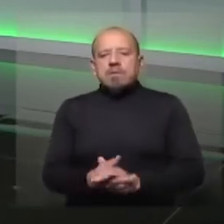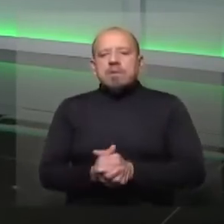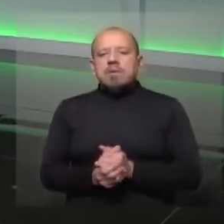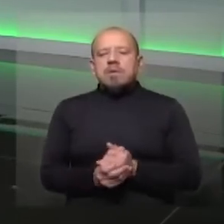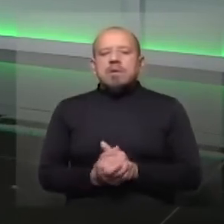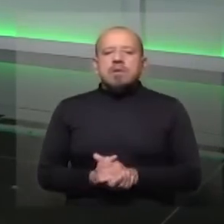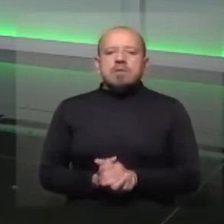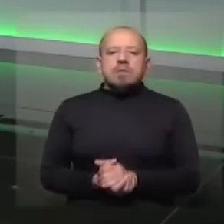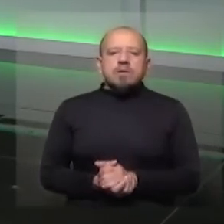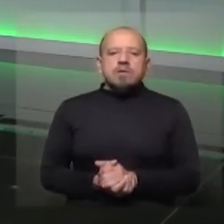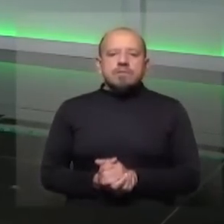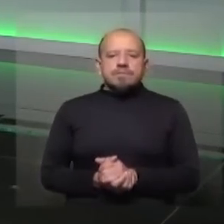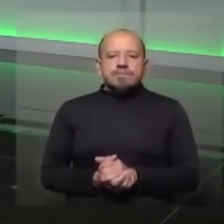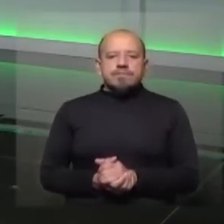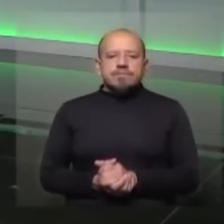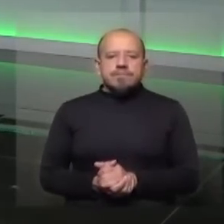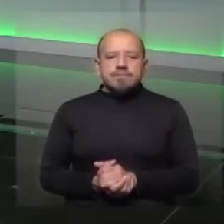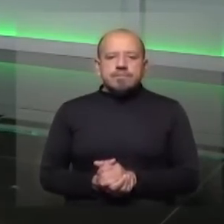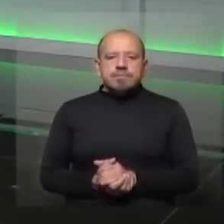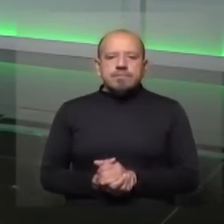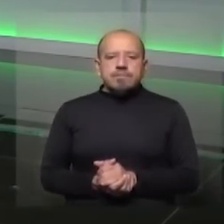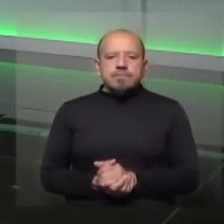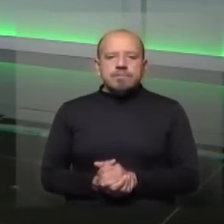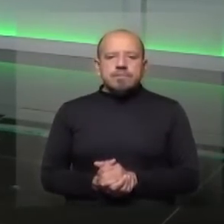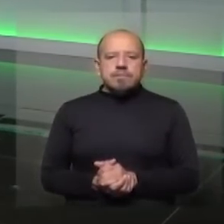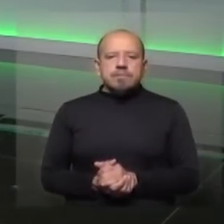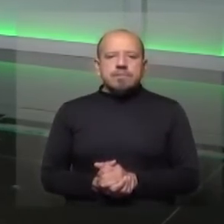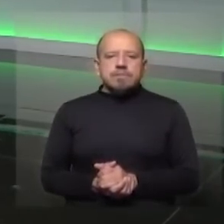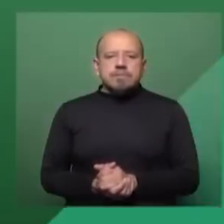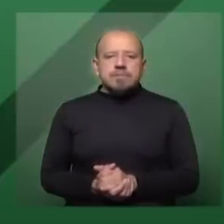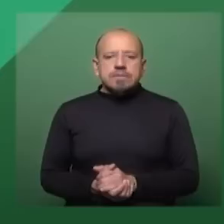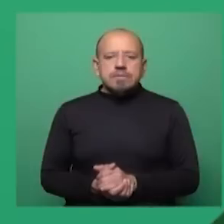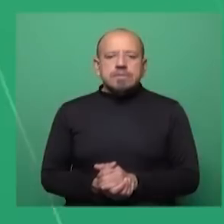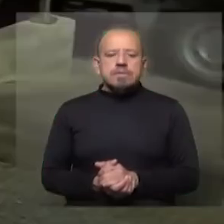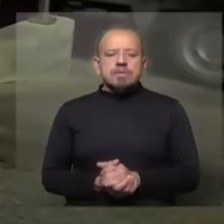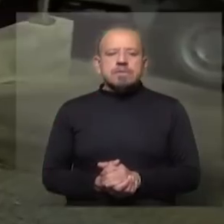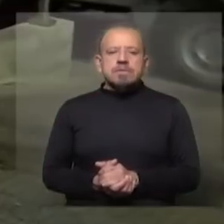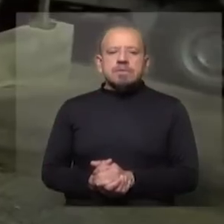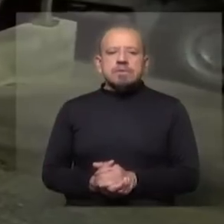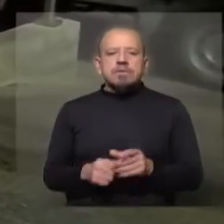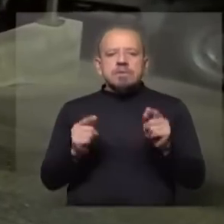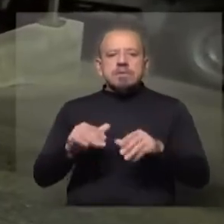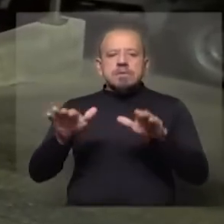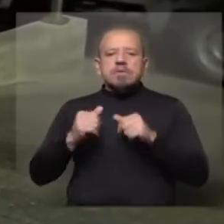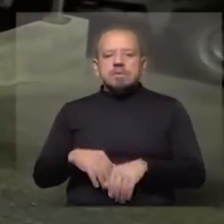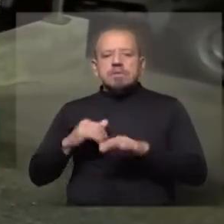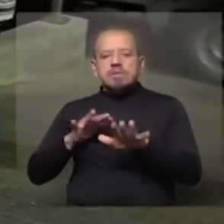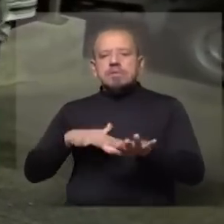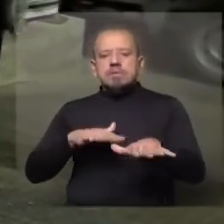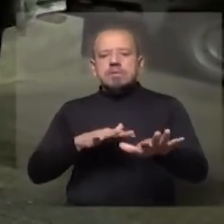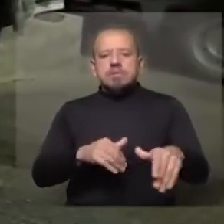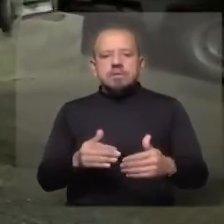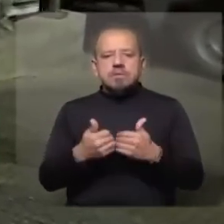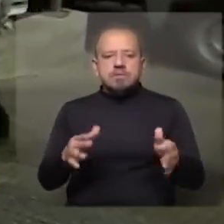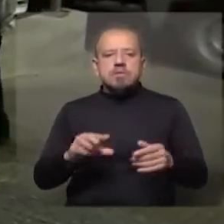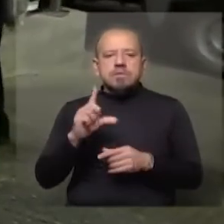Juan adelante Gracias Nati compañeras la convocatoria y la marcha que comenzó hace